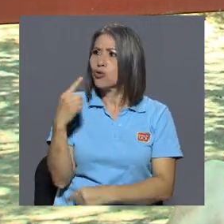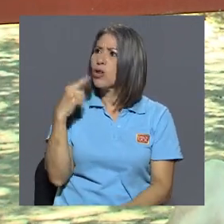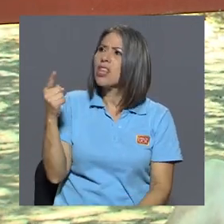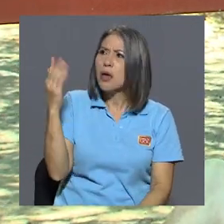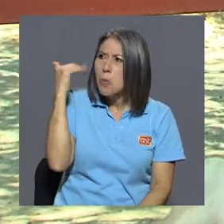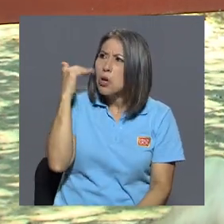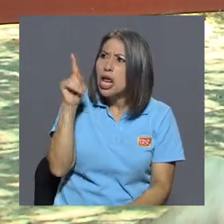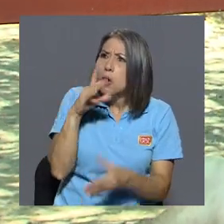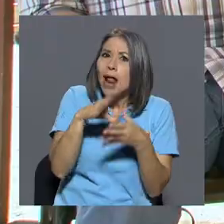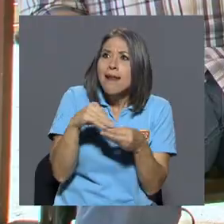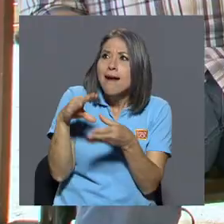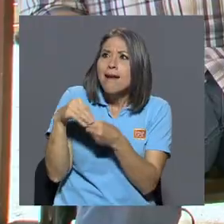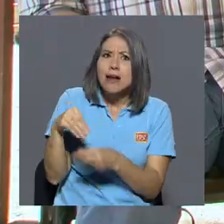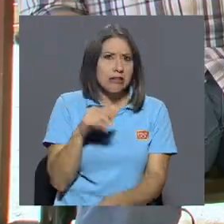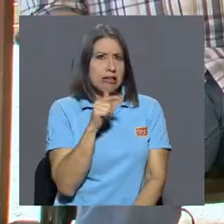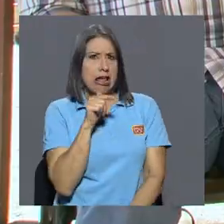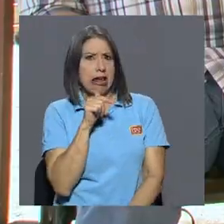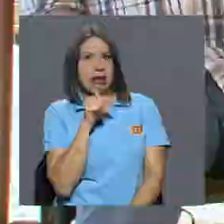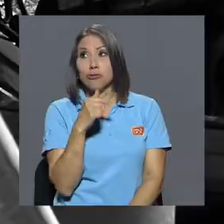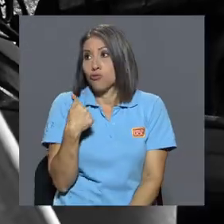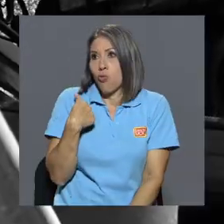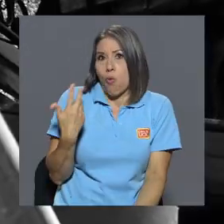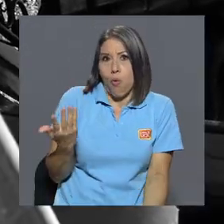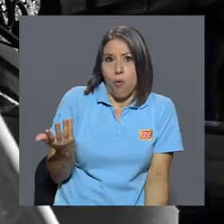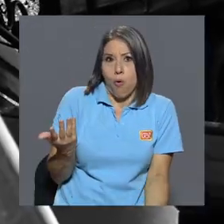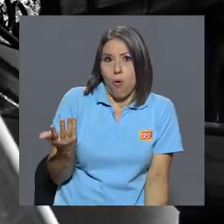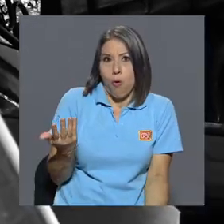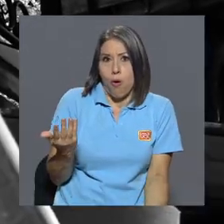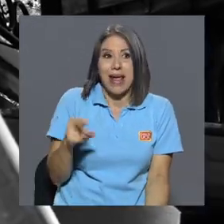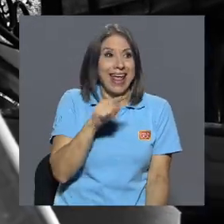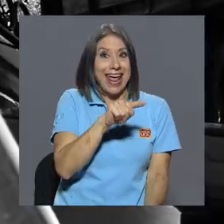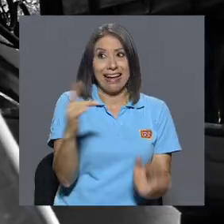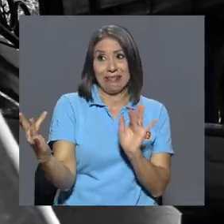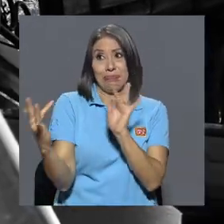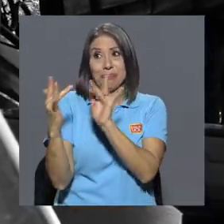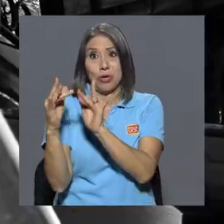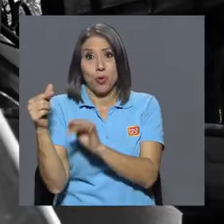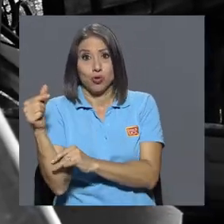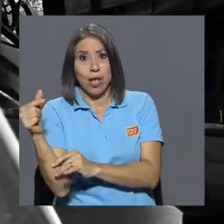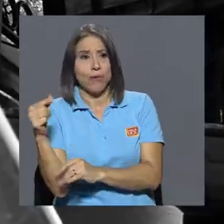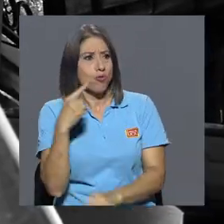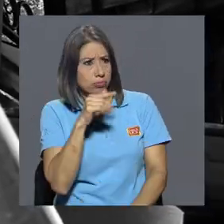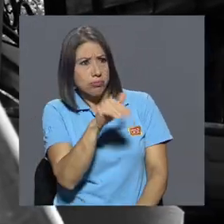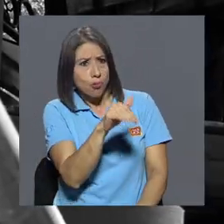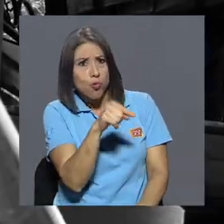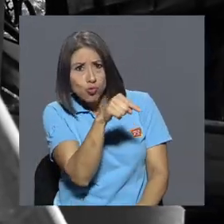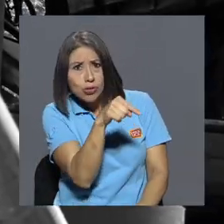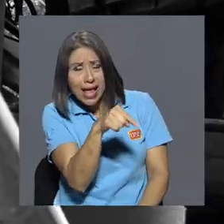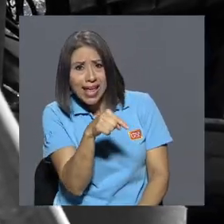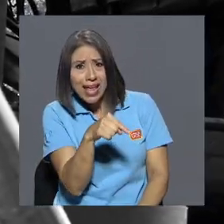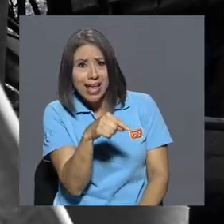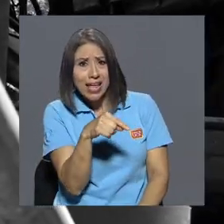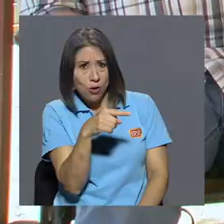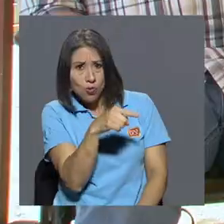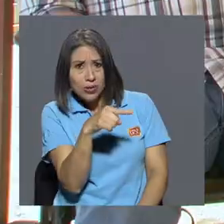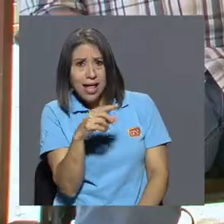yo. Entonces llamó a don Gustavo y dice, ¿usted? ¿Sí? Arturo, ¿sí? González, me